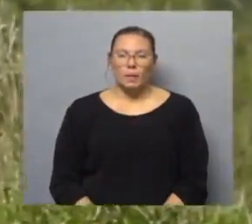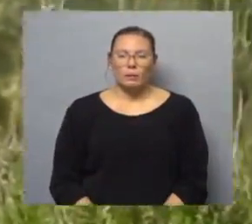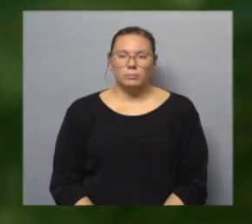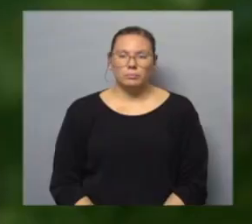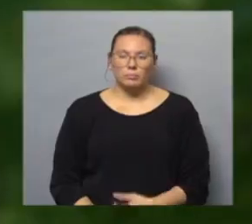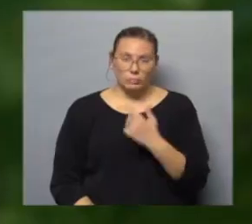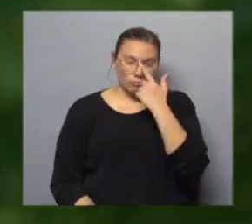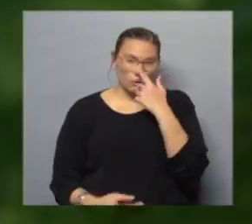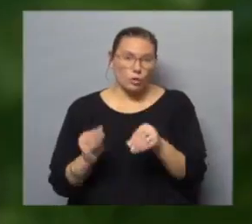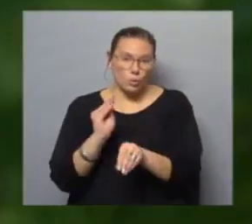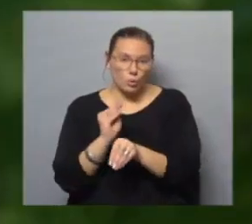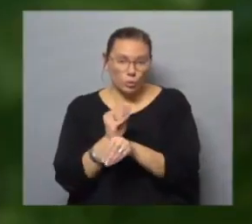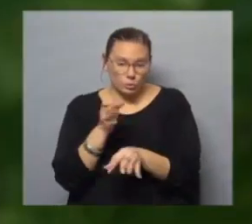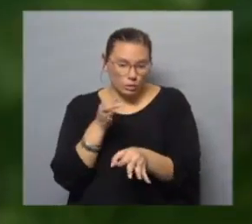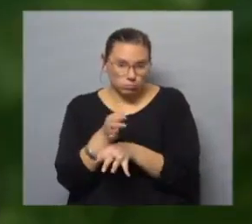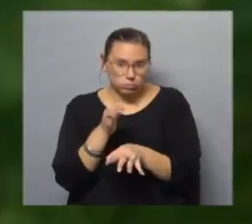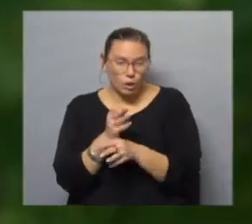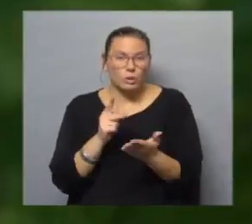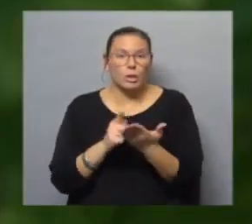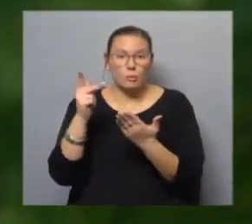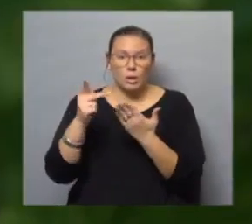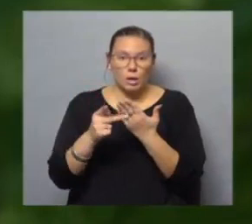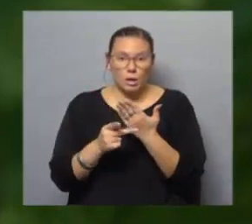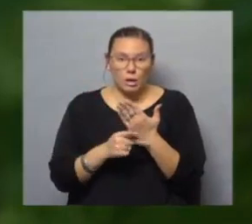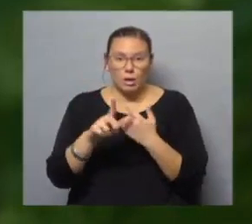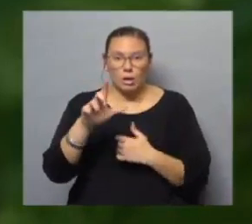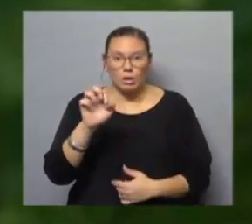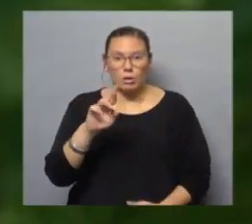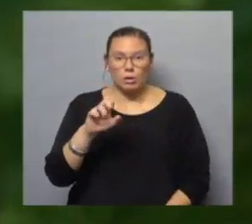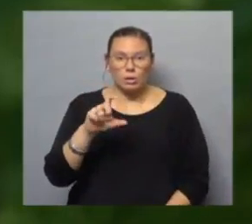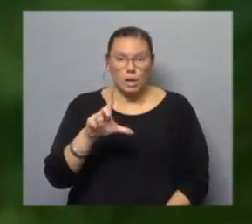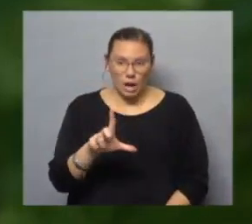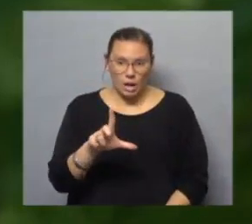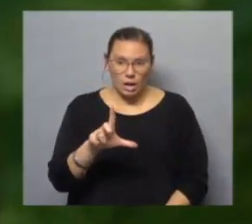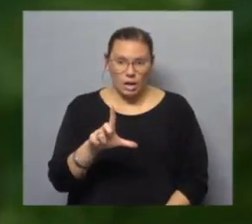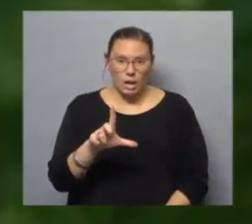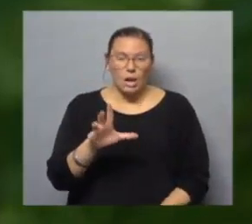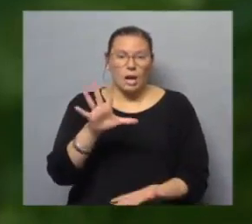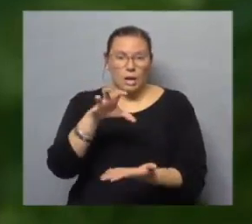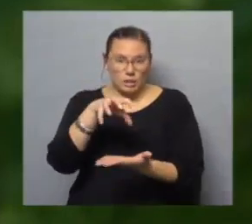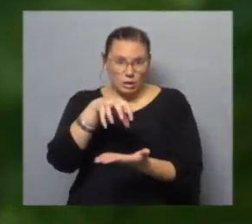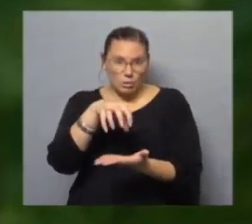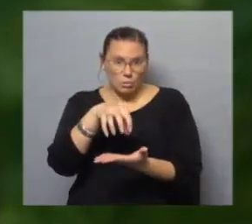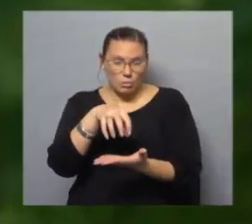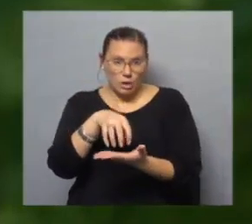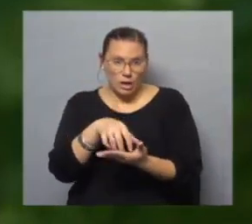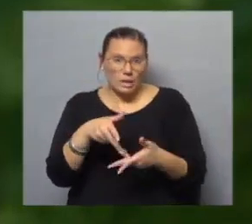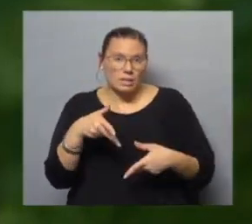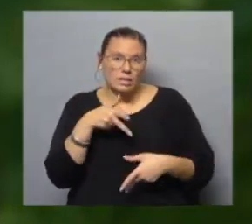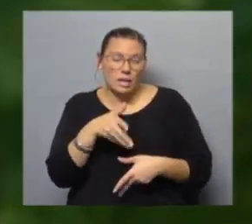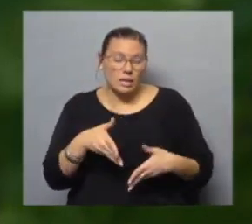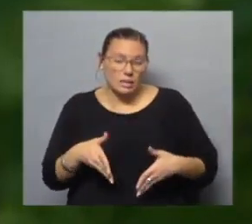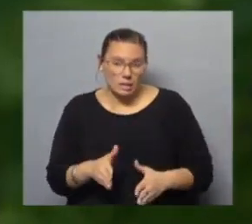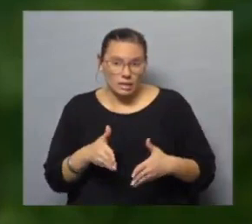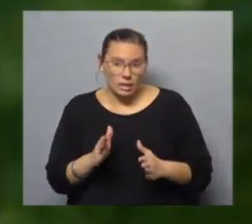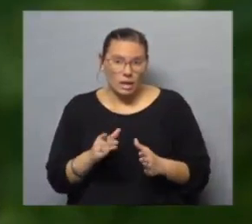En un curso que dimos en el marco del proyecto L'Oreal en la estación de cría, la directora